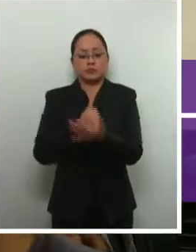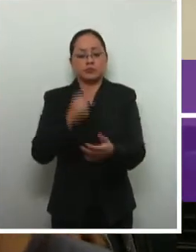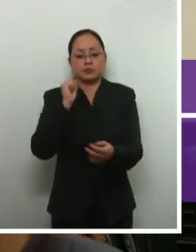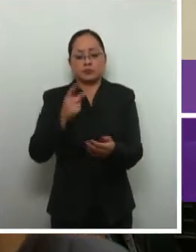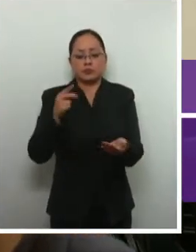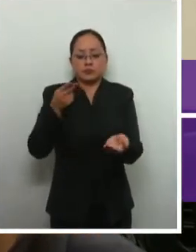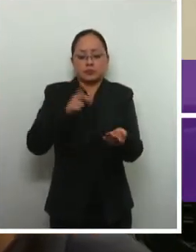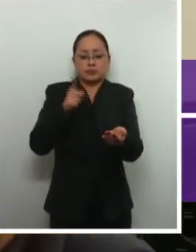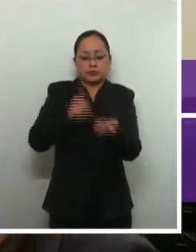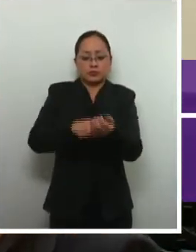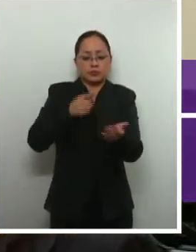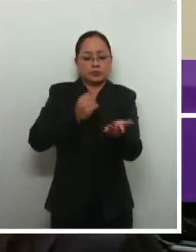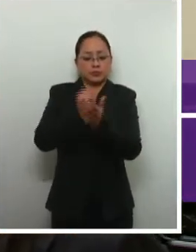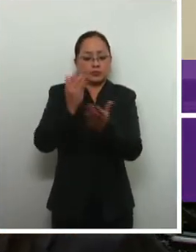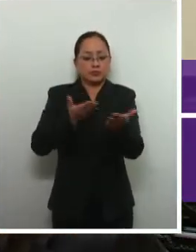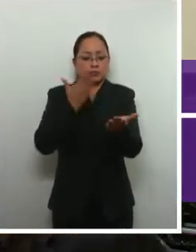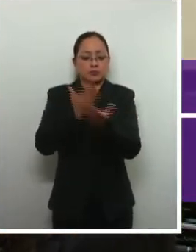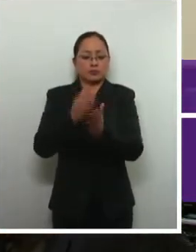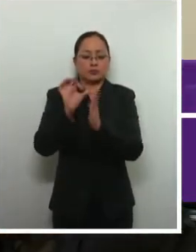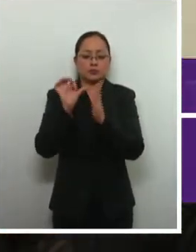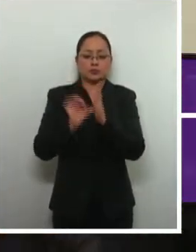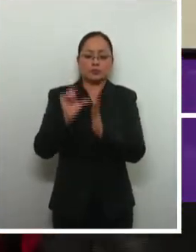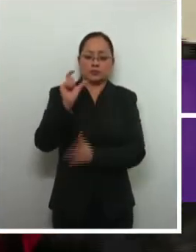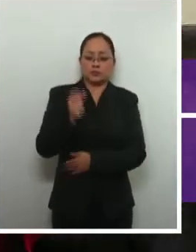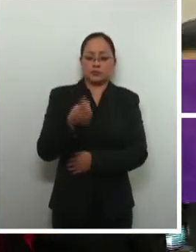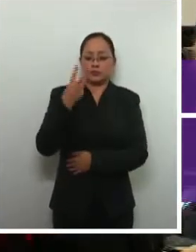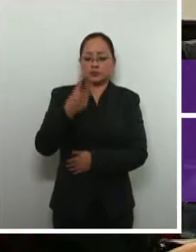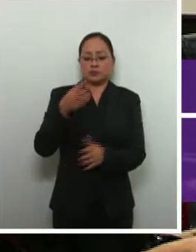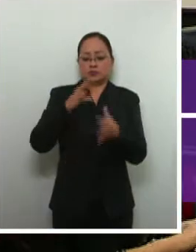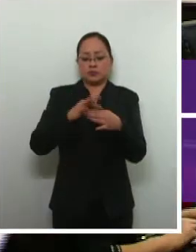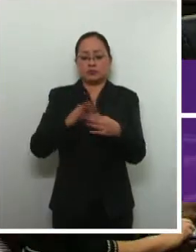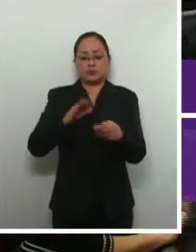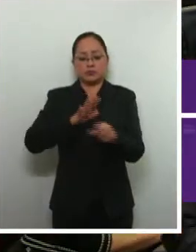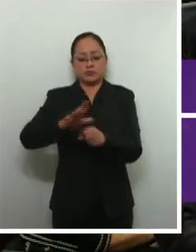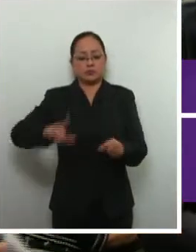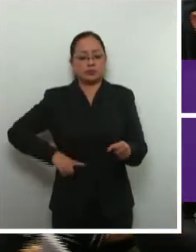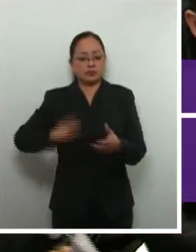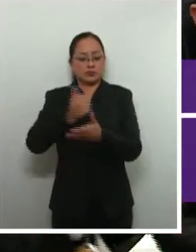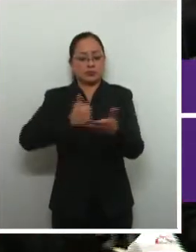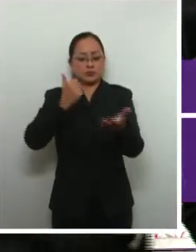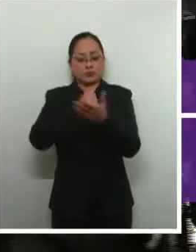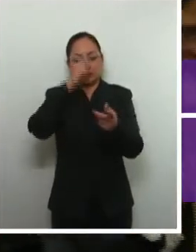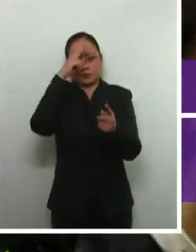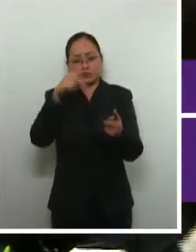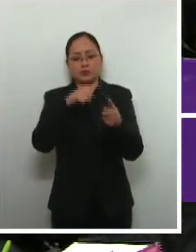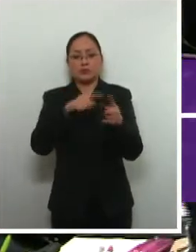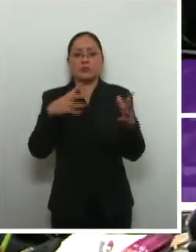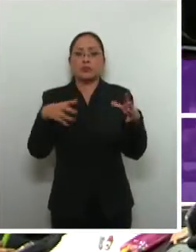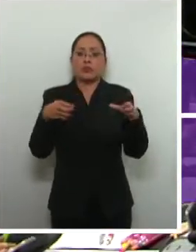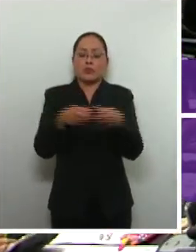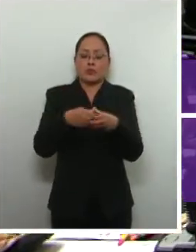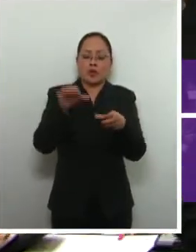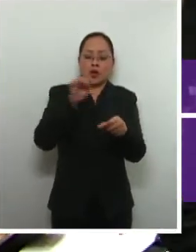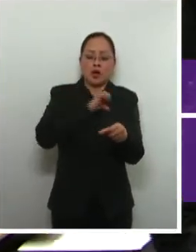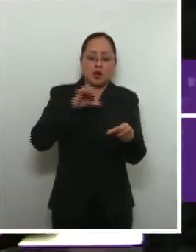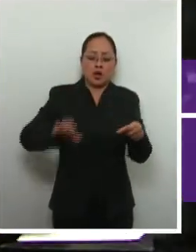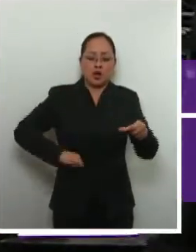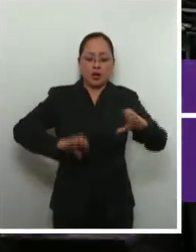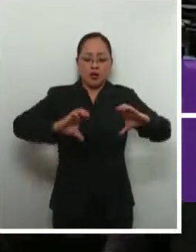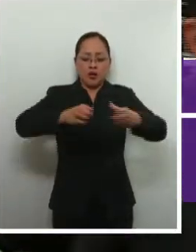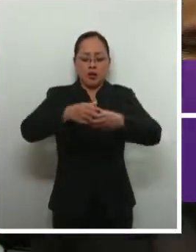de este dictamen, en su artículo 23, menciona que el Gobierno de la Ciudad de México y la alcaldía